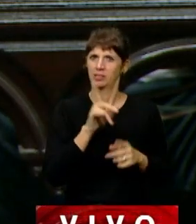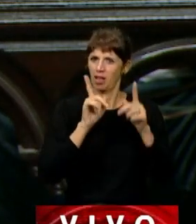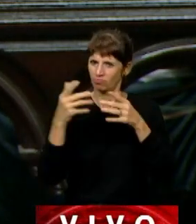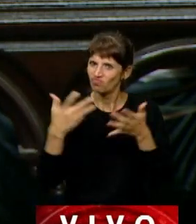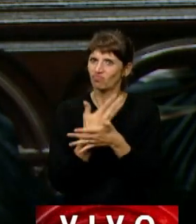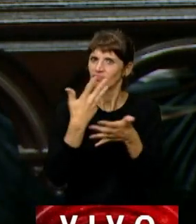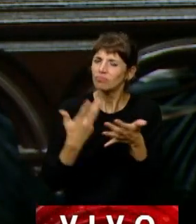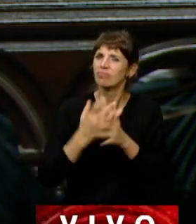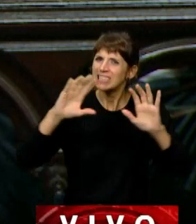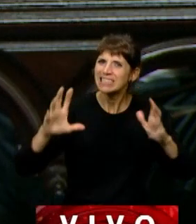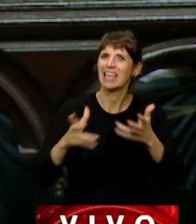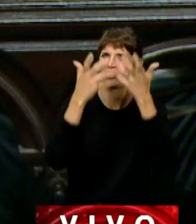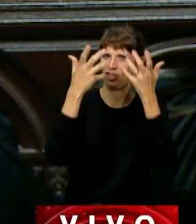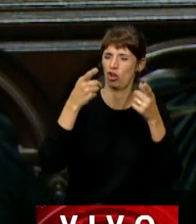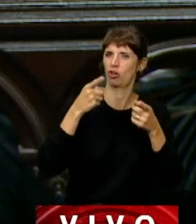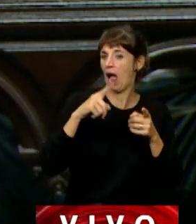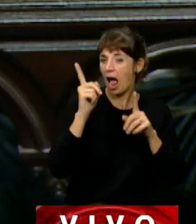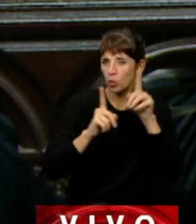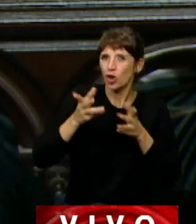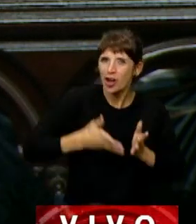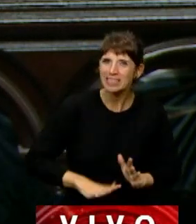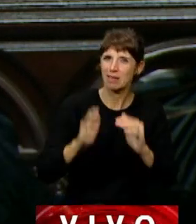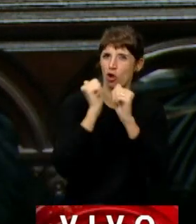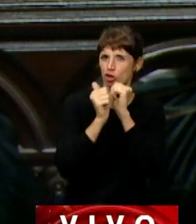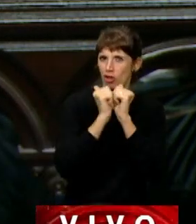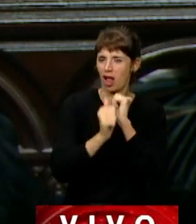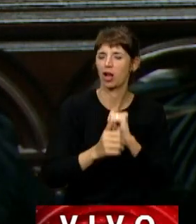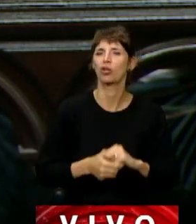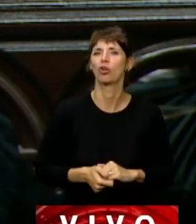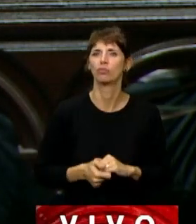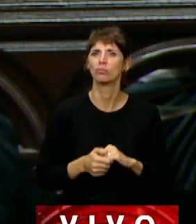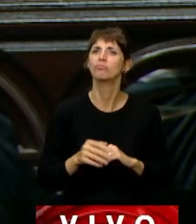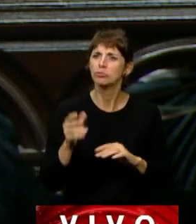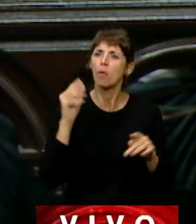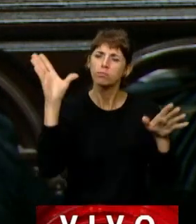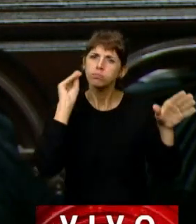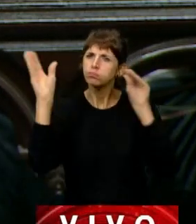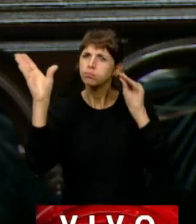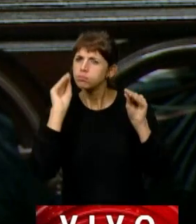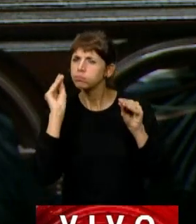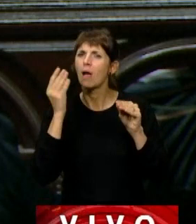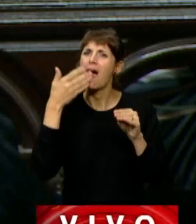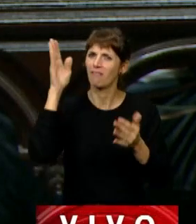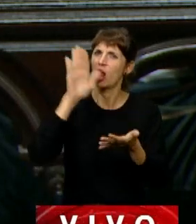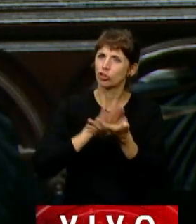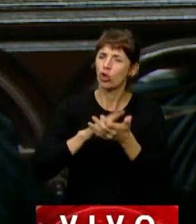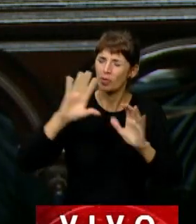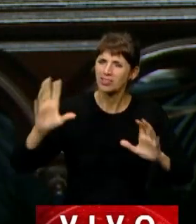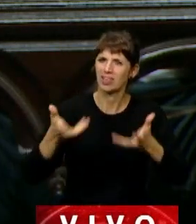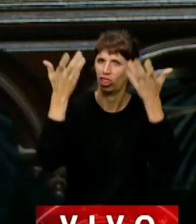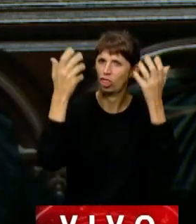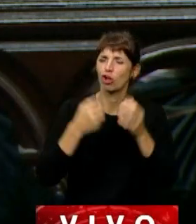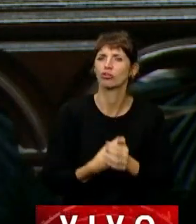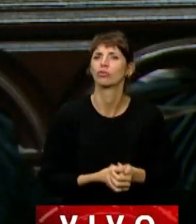aquí somos de la ciudad de Rosario. Hemos escuchado a muchos referirse a este tema, hemos